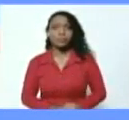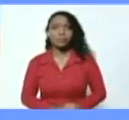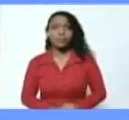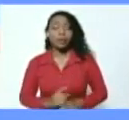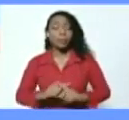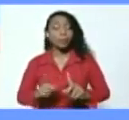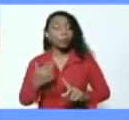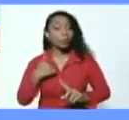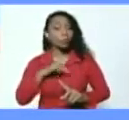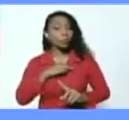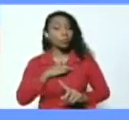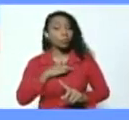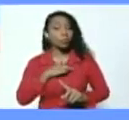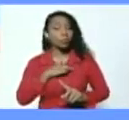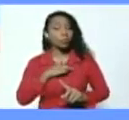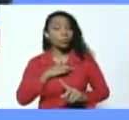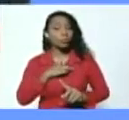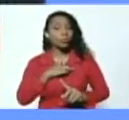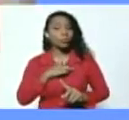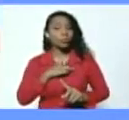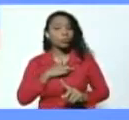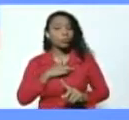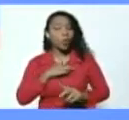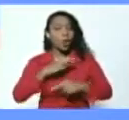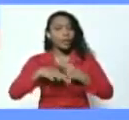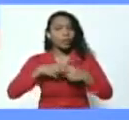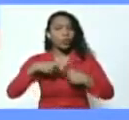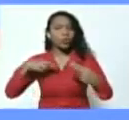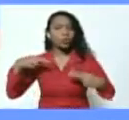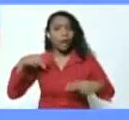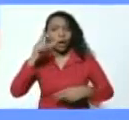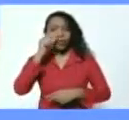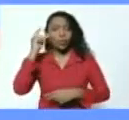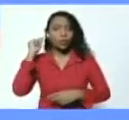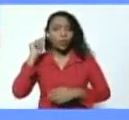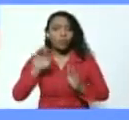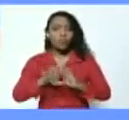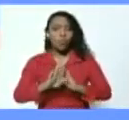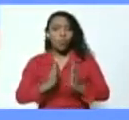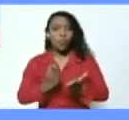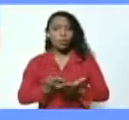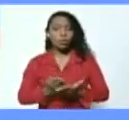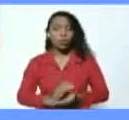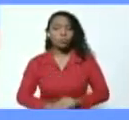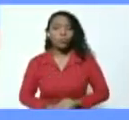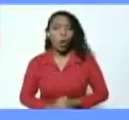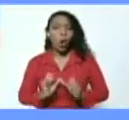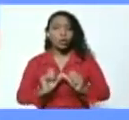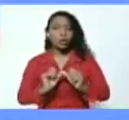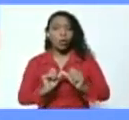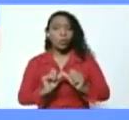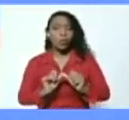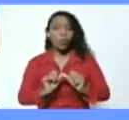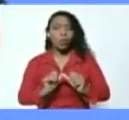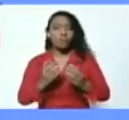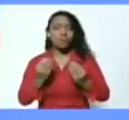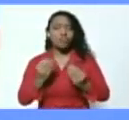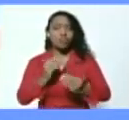Pero nosotros, los revolucionarios y las revolucionarias del mundo, seguimos con mucha